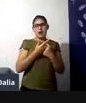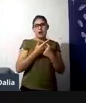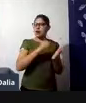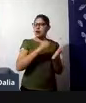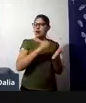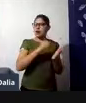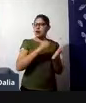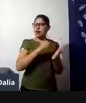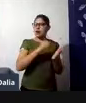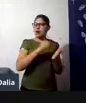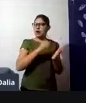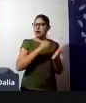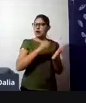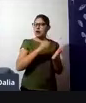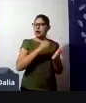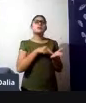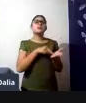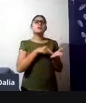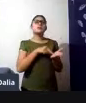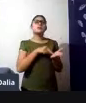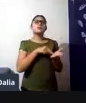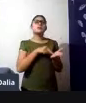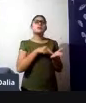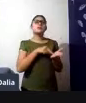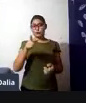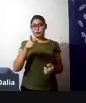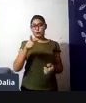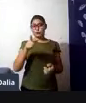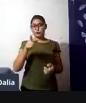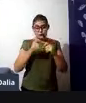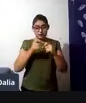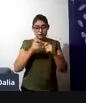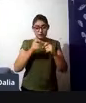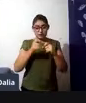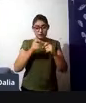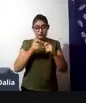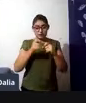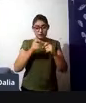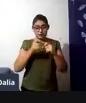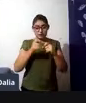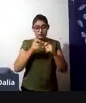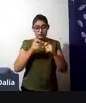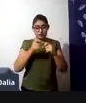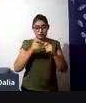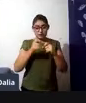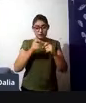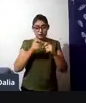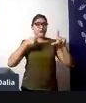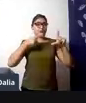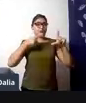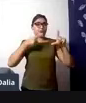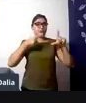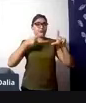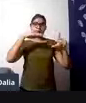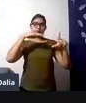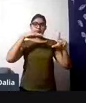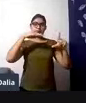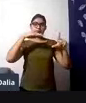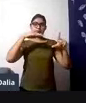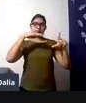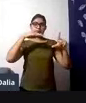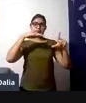a la privacidad. Ese es el problema con el cyberbullying, con el bullying cibernético. Otra de las cosas que